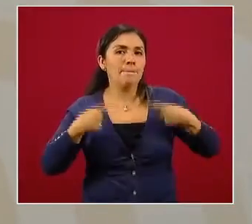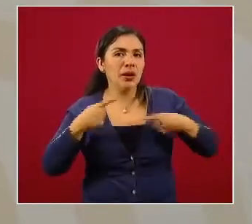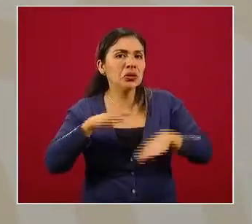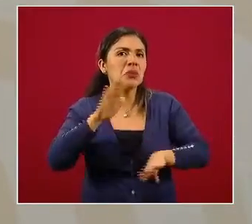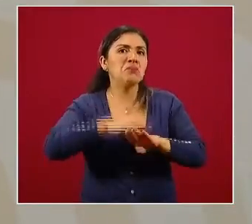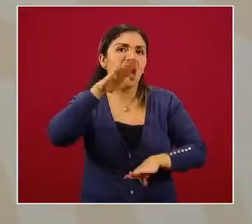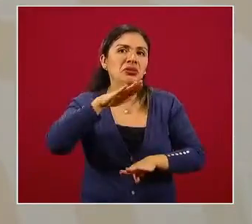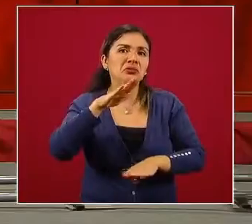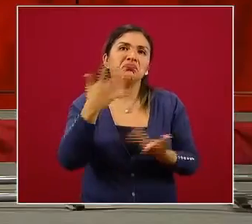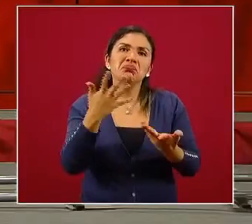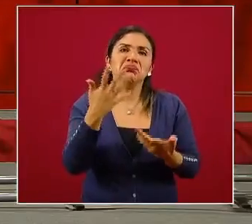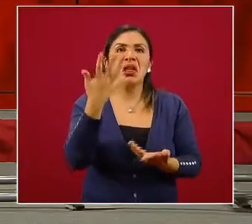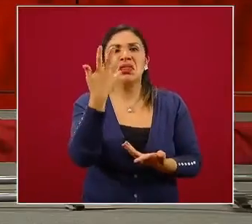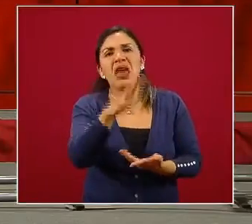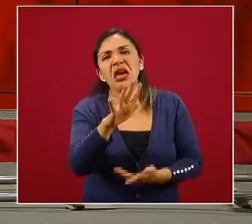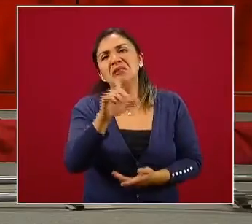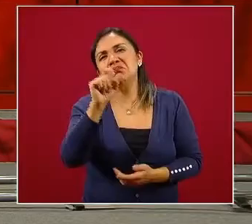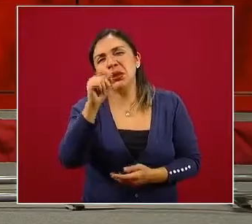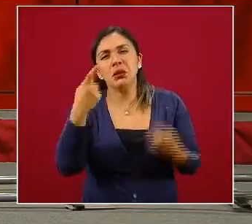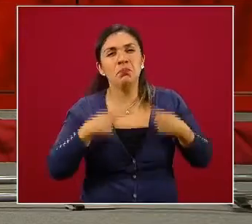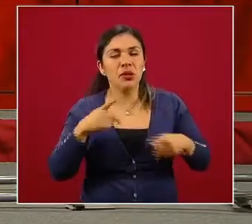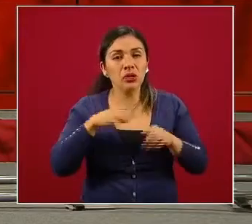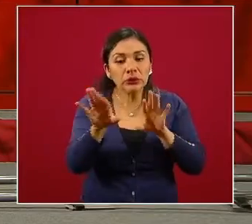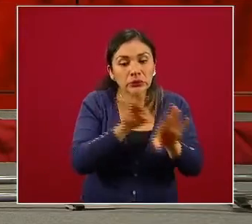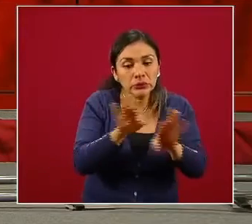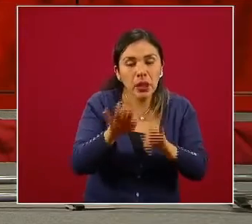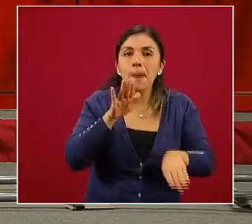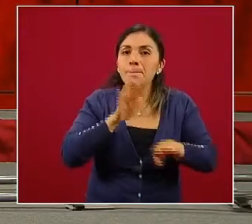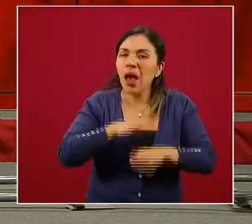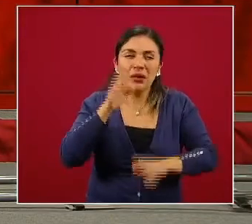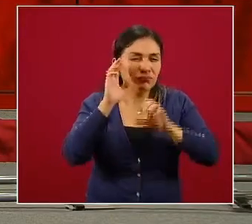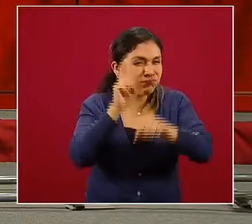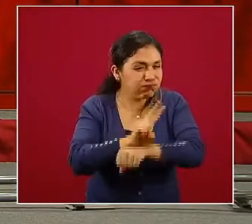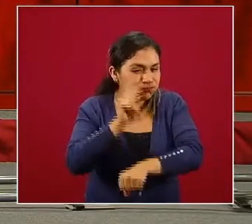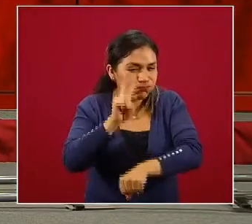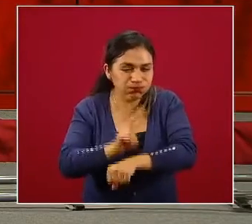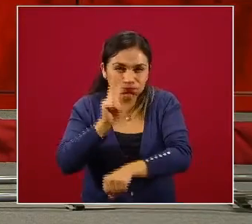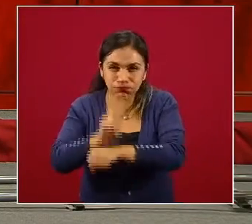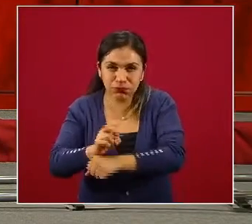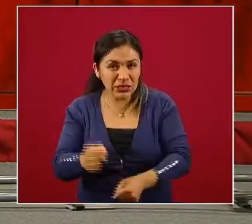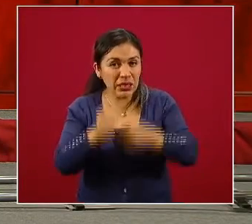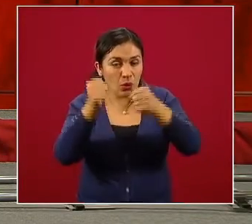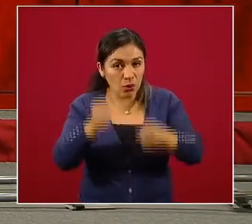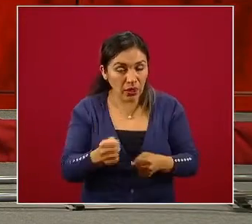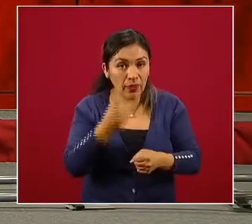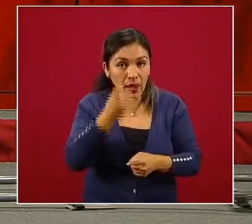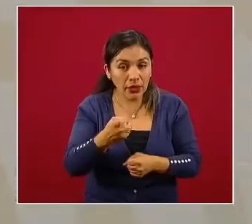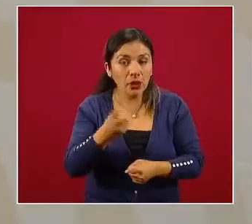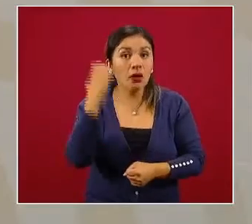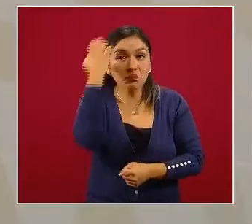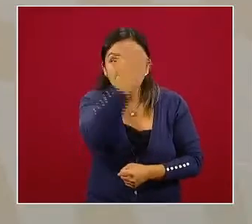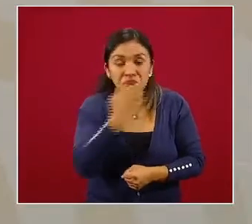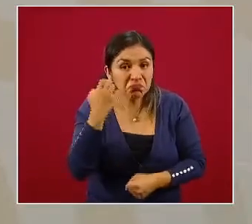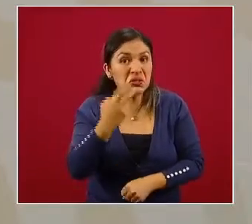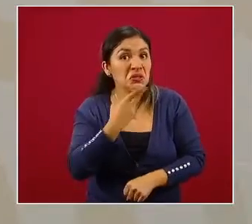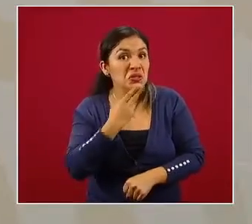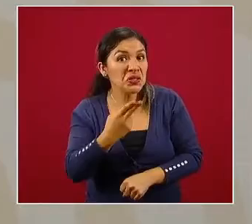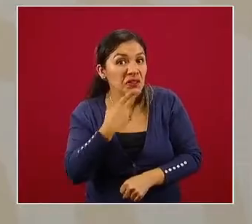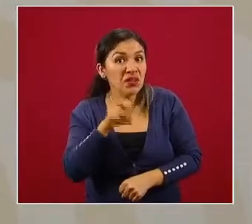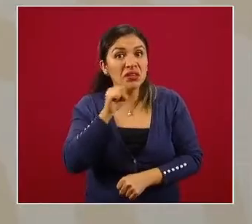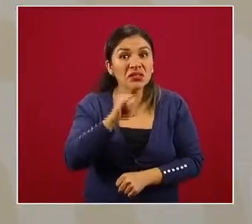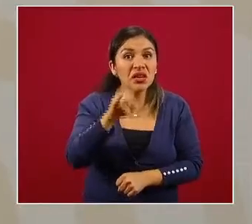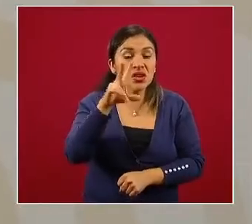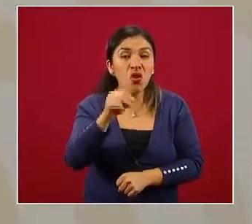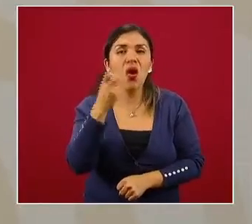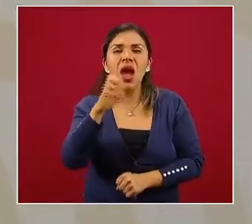algunas pocas decenas de personas. Se sigue evaluando la seguridad y se empieza a evaluar la eficacia. Eficacia, como